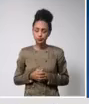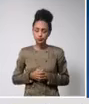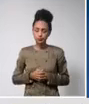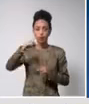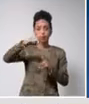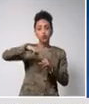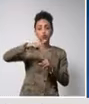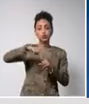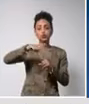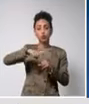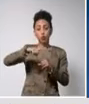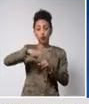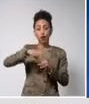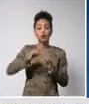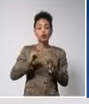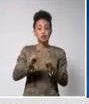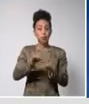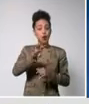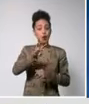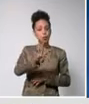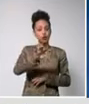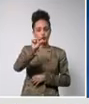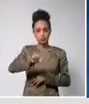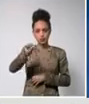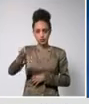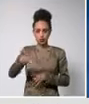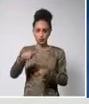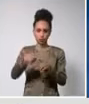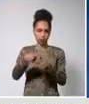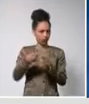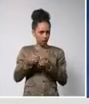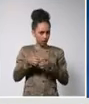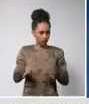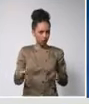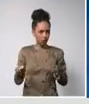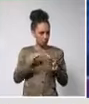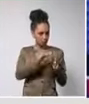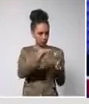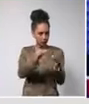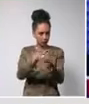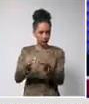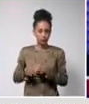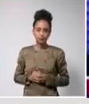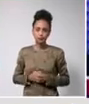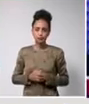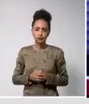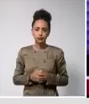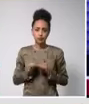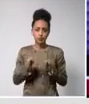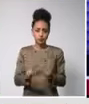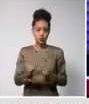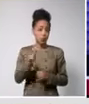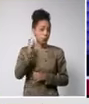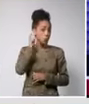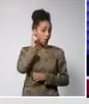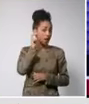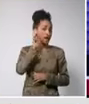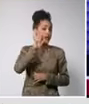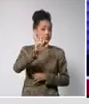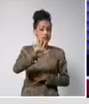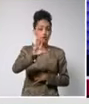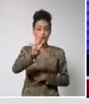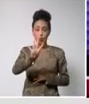Tunas confirma 4 casos autóctonos. Del sexo femenino, el